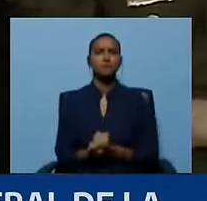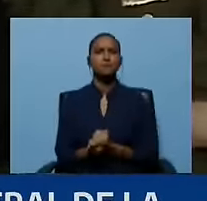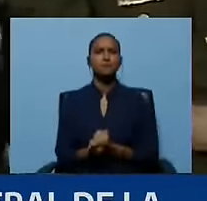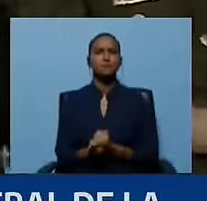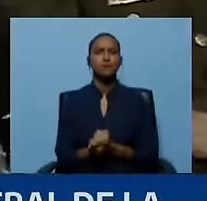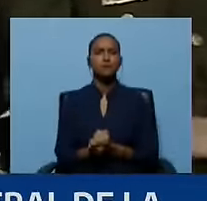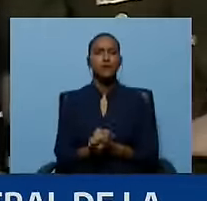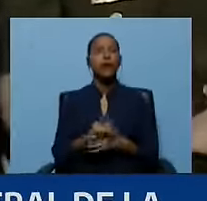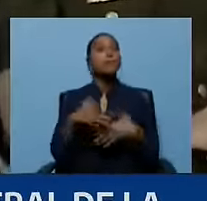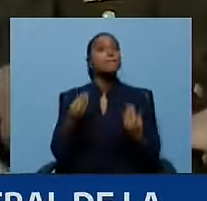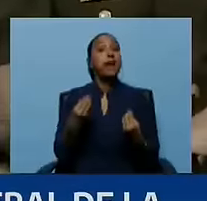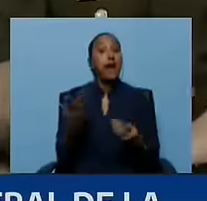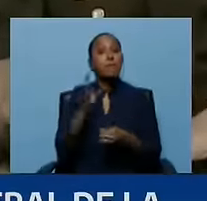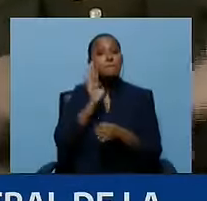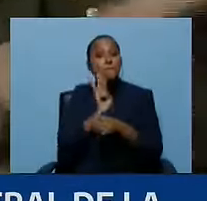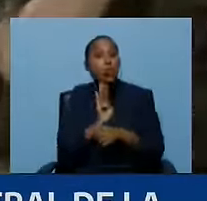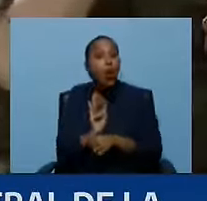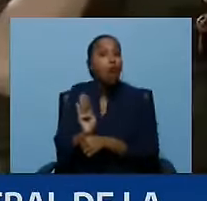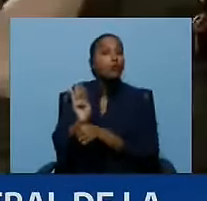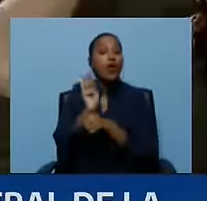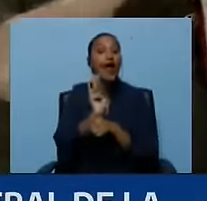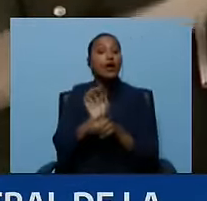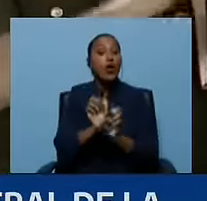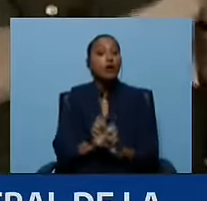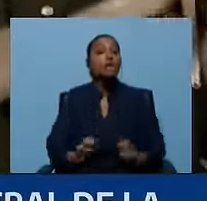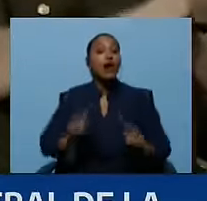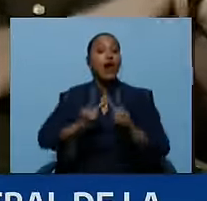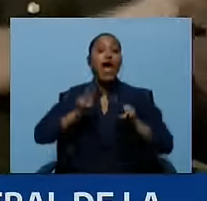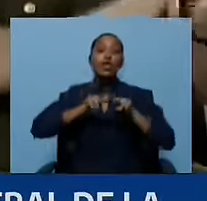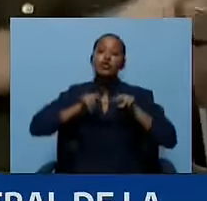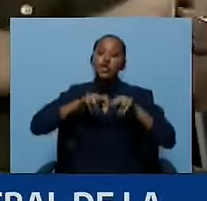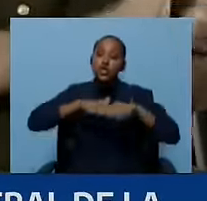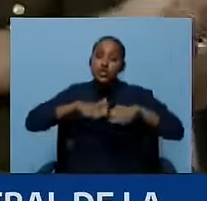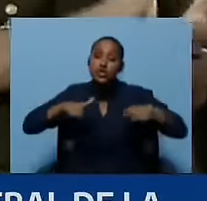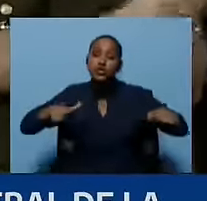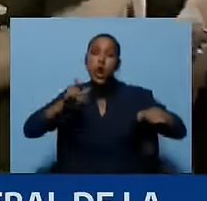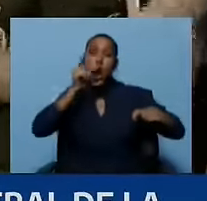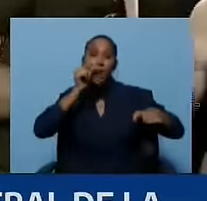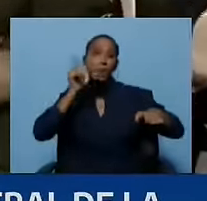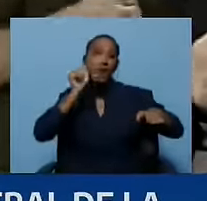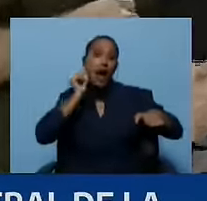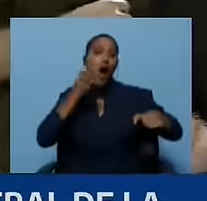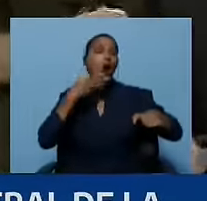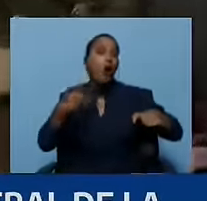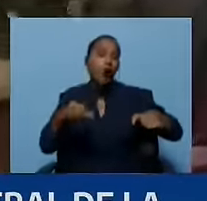Para proteger con valores y educación a nuestros niños, niñas y jóvenes.